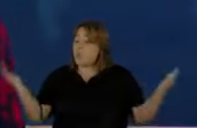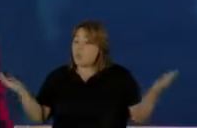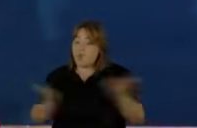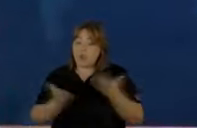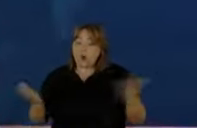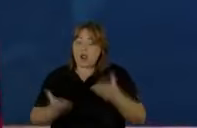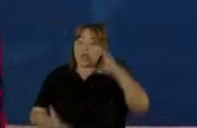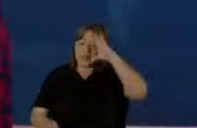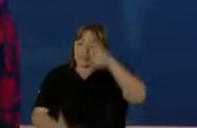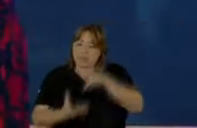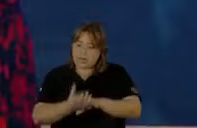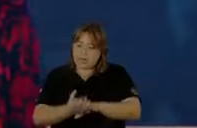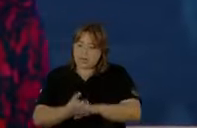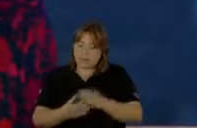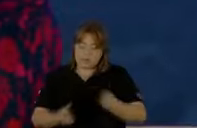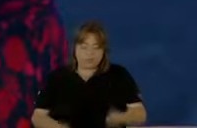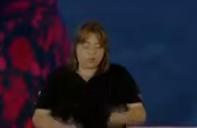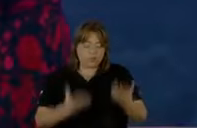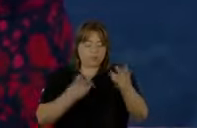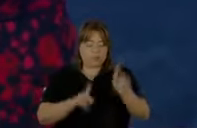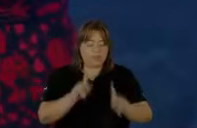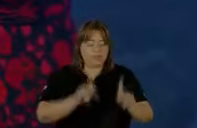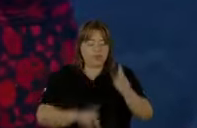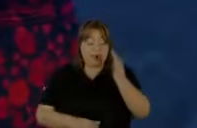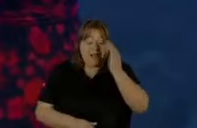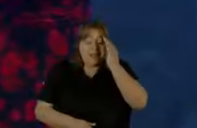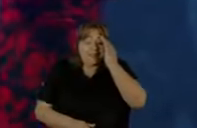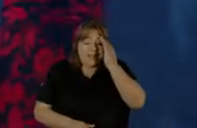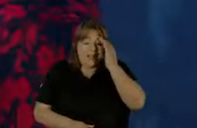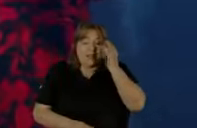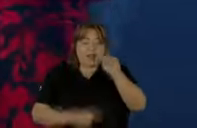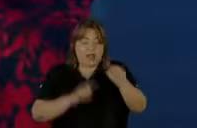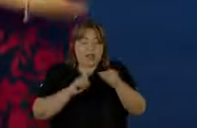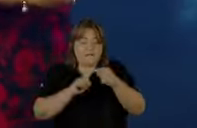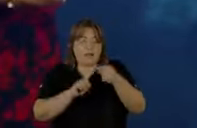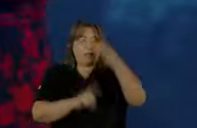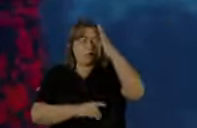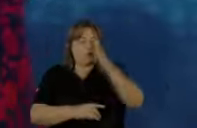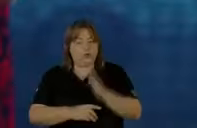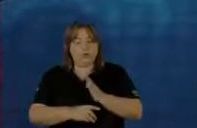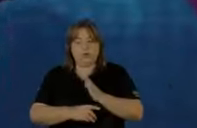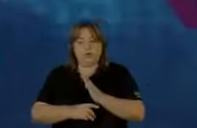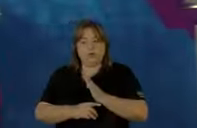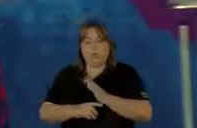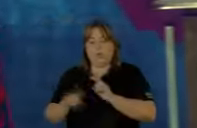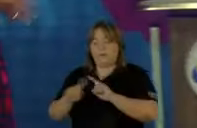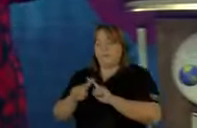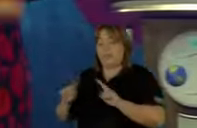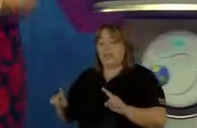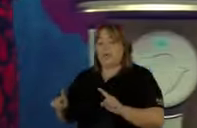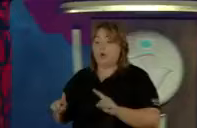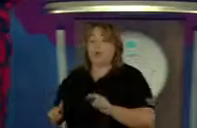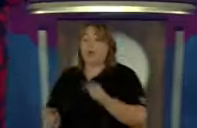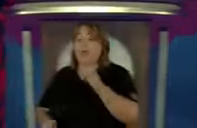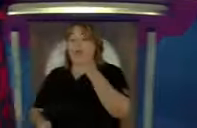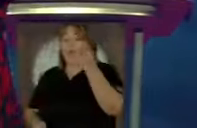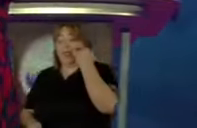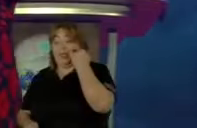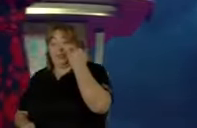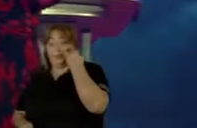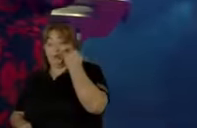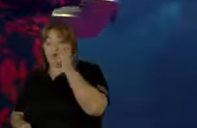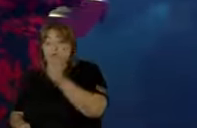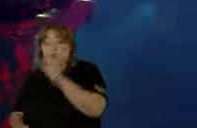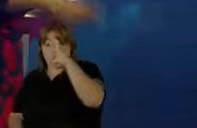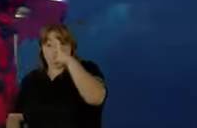creen. Mucha gente sabe de Dios, pero como que no creen en Él. Porque si usted cree en Él, usted también está incluido en todas las